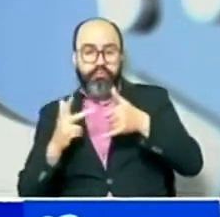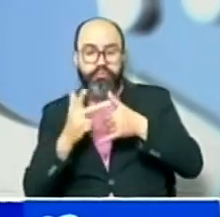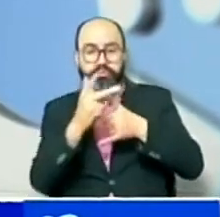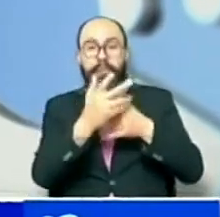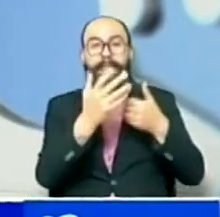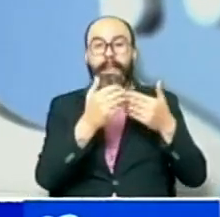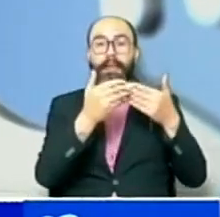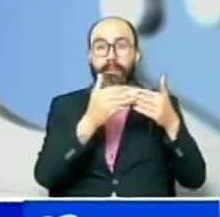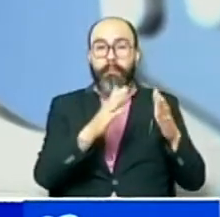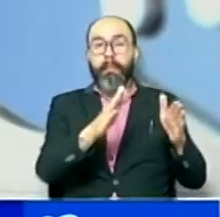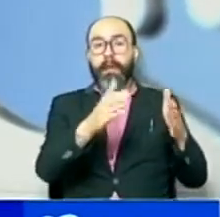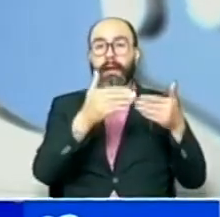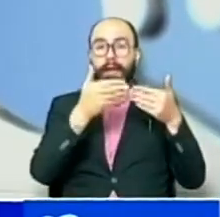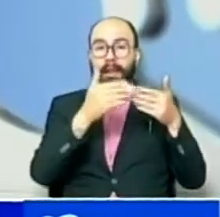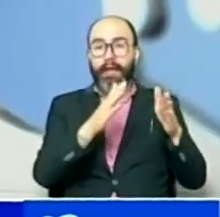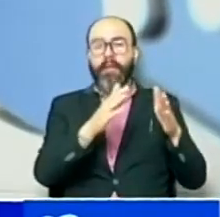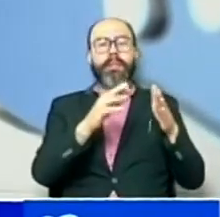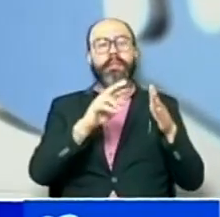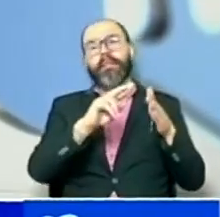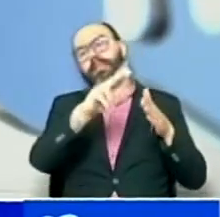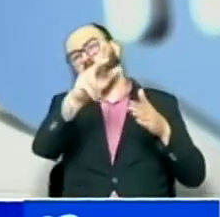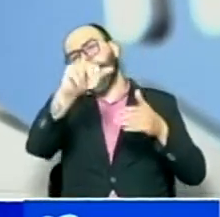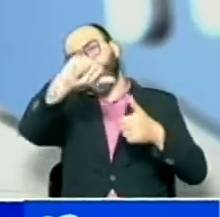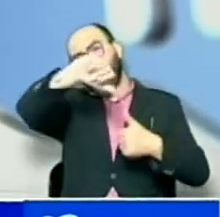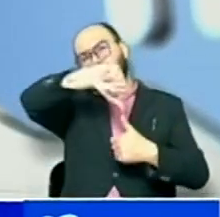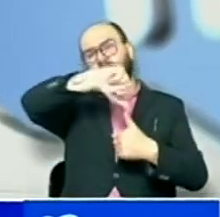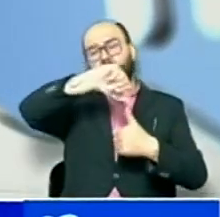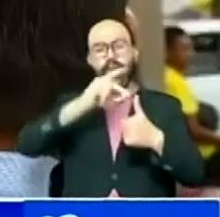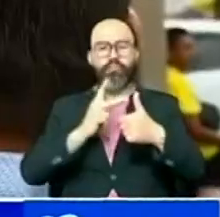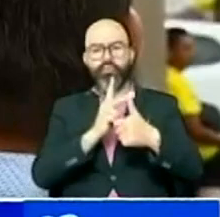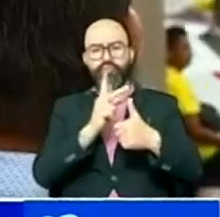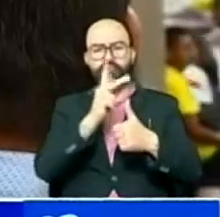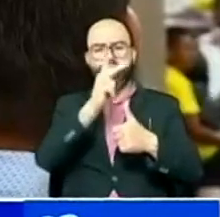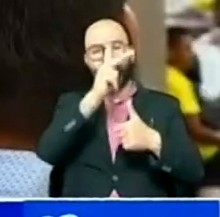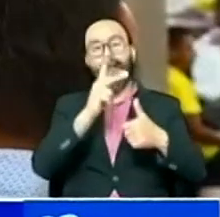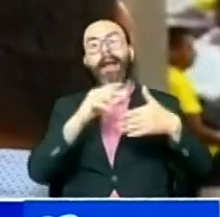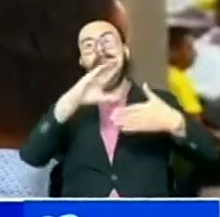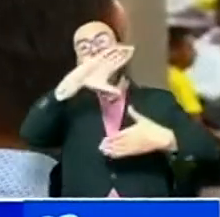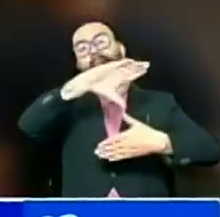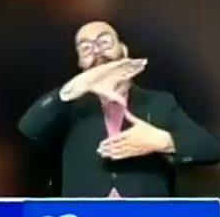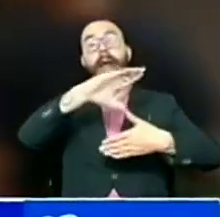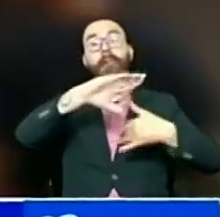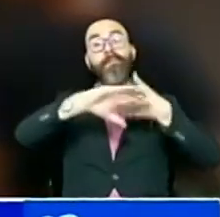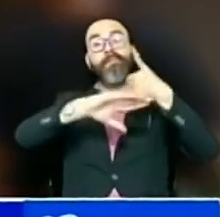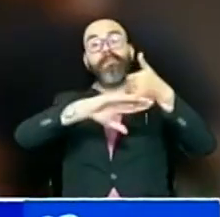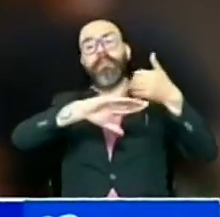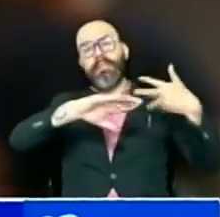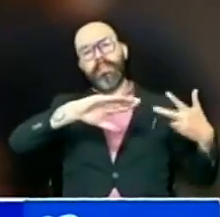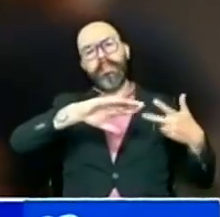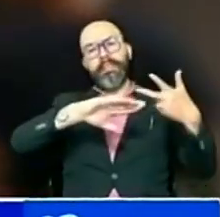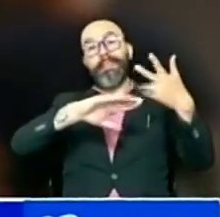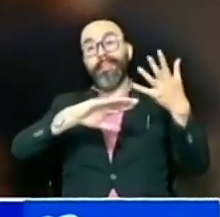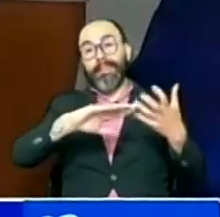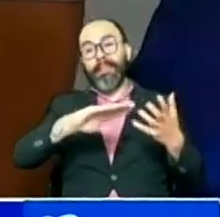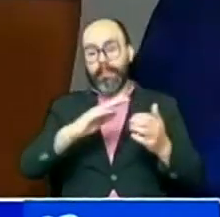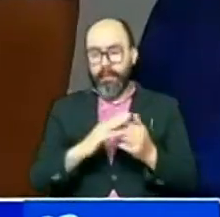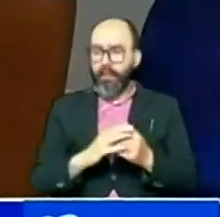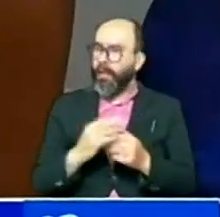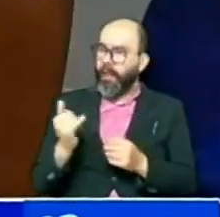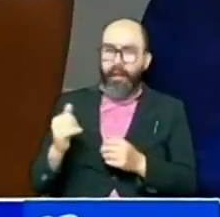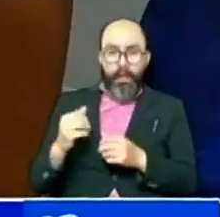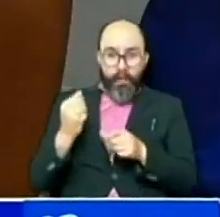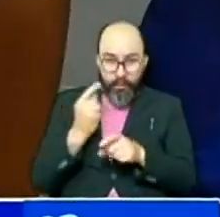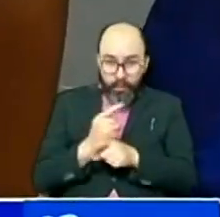luego se va a dirigir a todo ese corredor centroamericano para subir a los Estados Unidos. Estas personas, por no ser nacionales, tienen más invisibilizadas